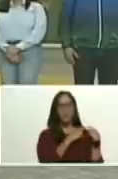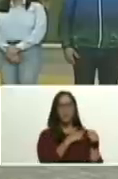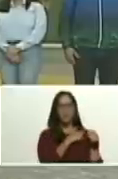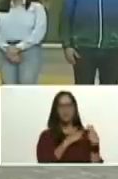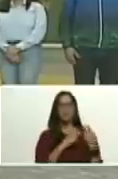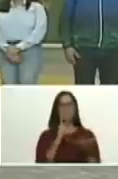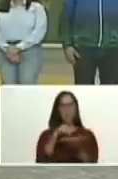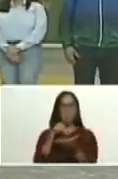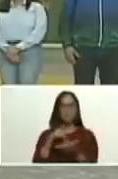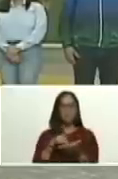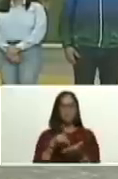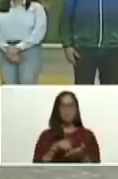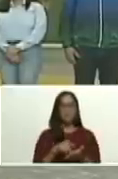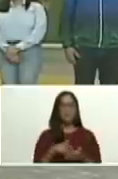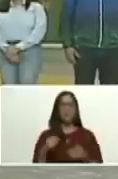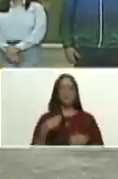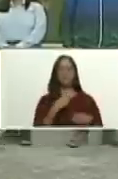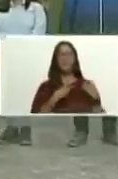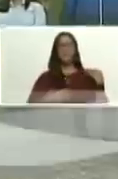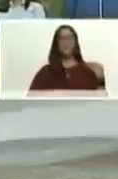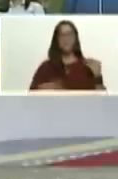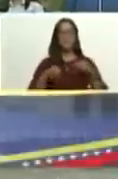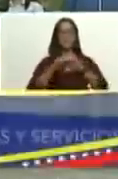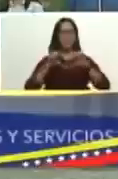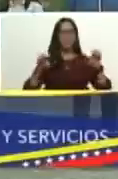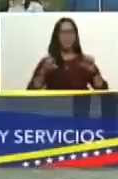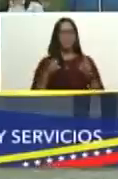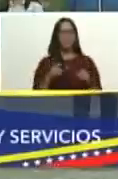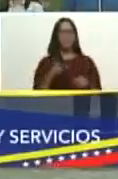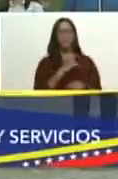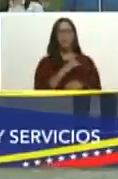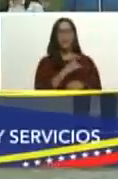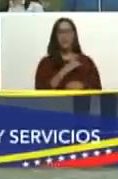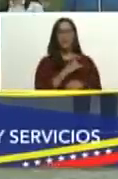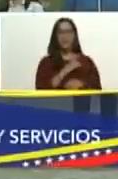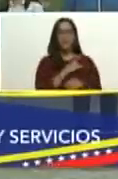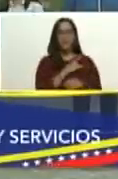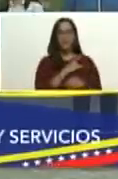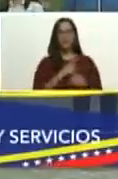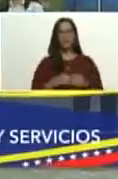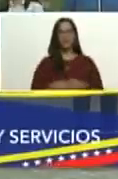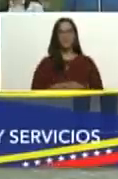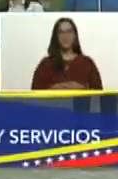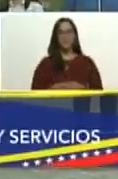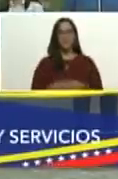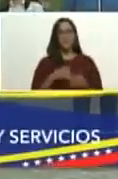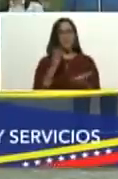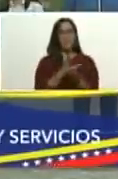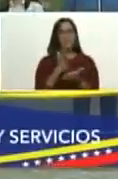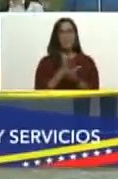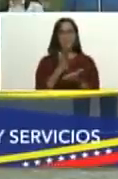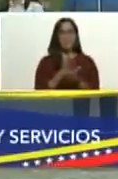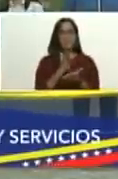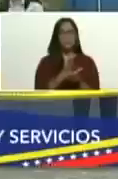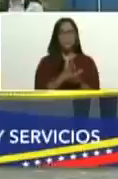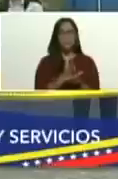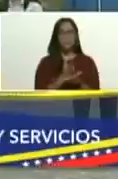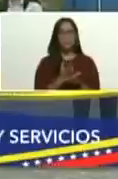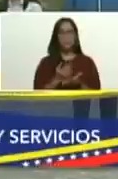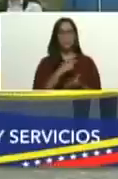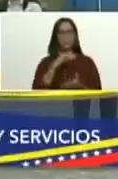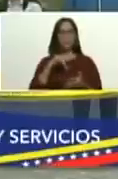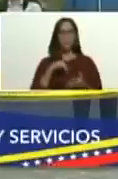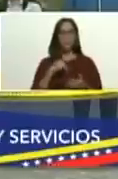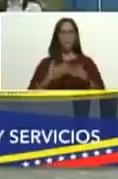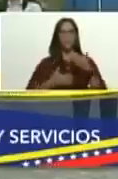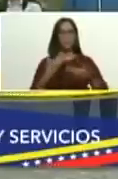viceministro de Educación Universitaria, David Silva. Igualmente siempre apalancando nuestro quehacer diario